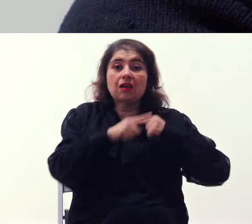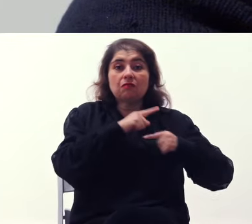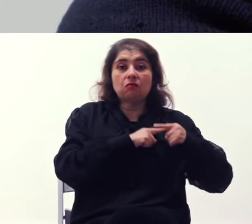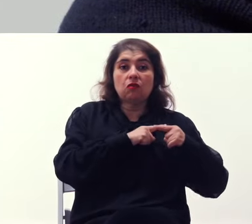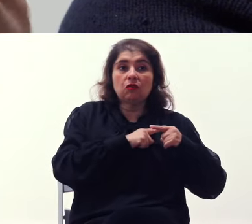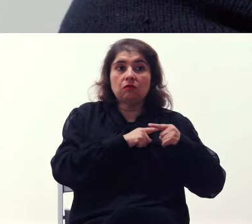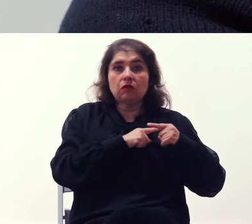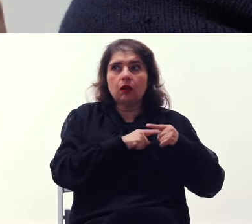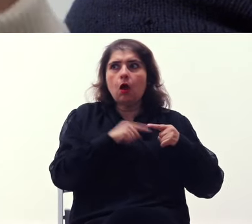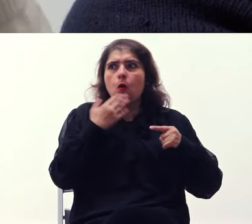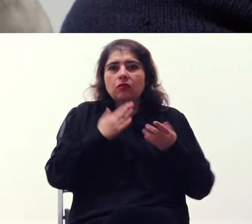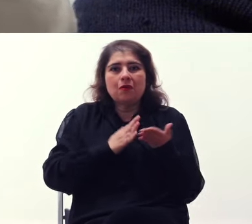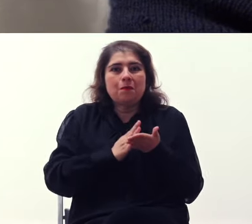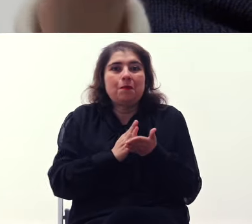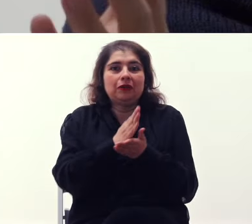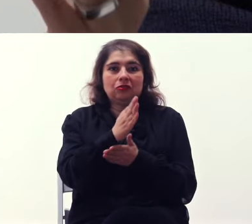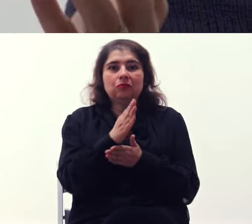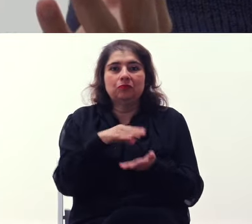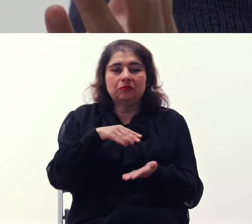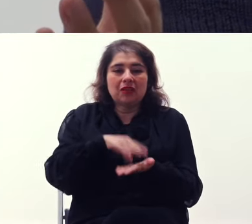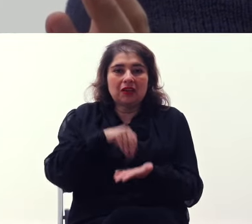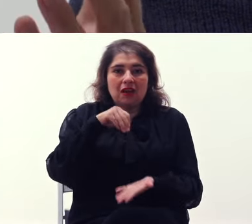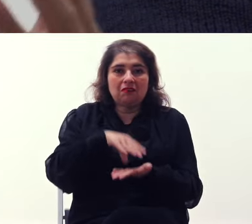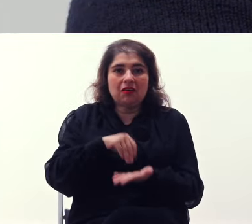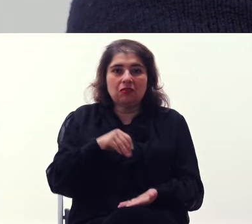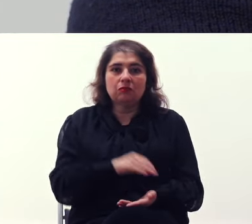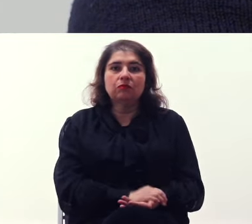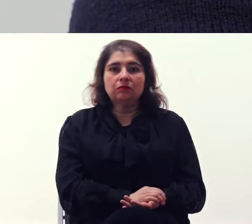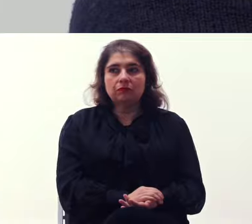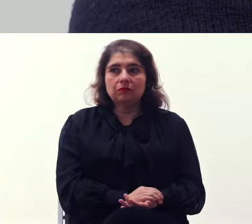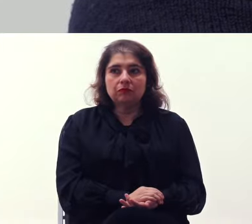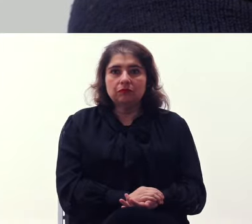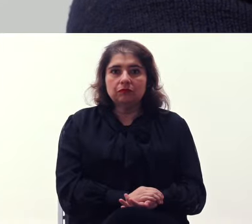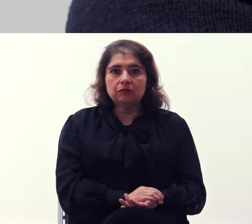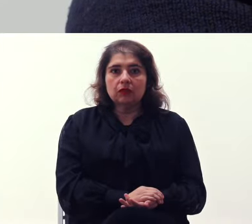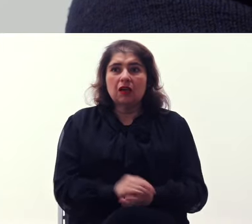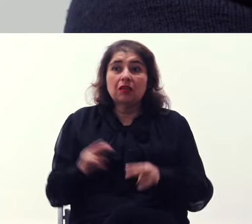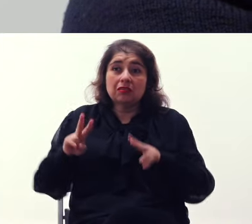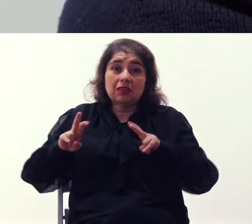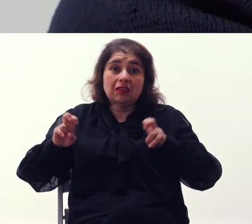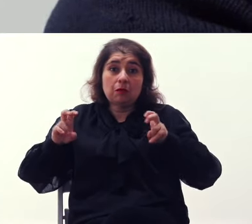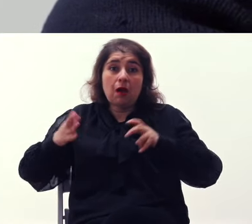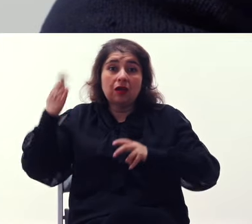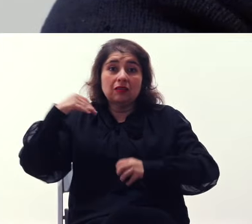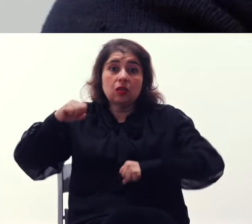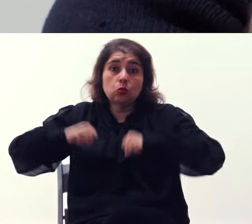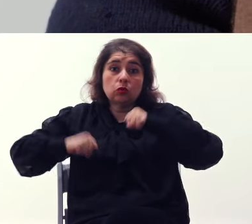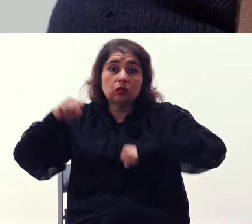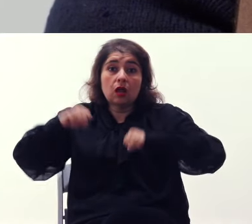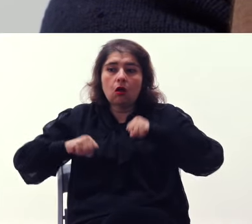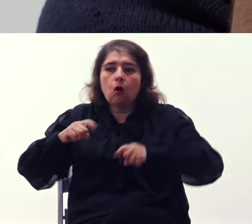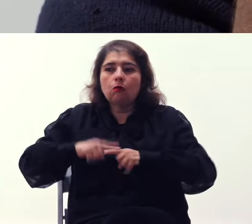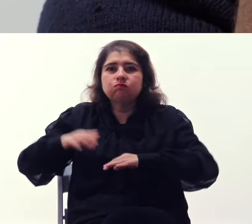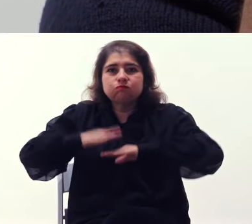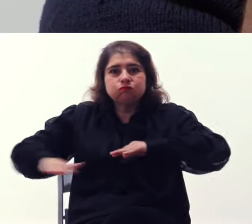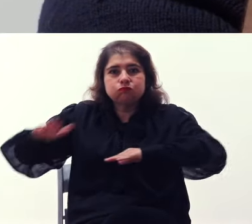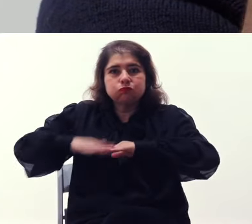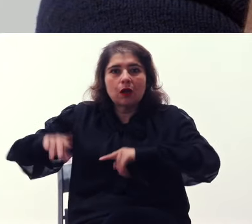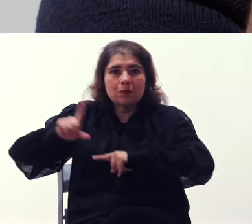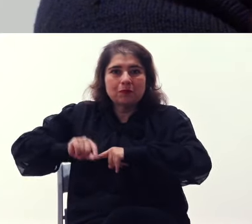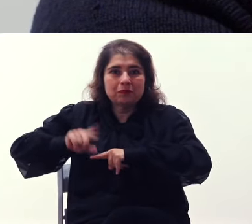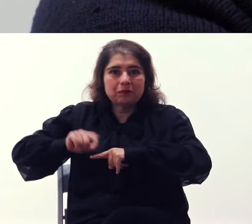y retrotraerlo a ese momento inicial de esta práctica en un contexto industrial, en un contexto, ¿no es